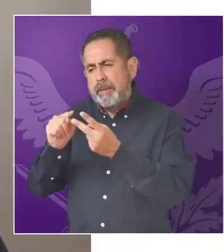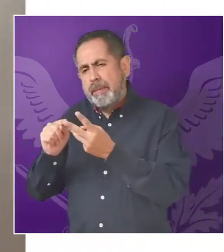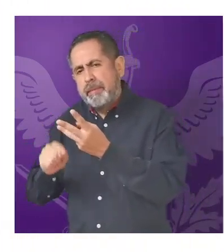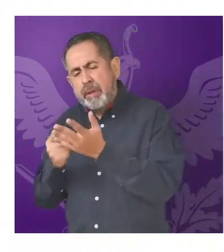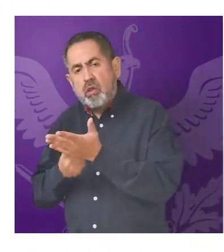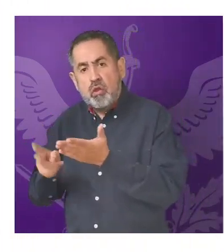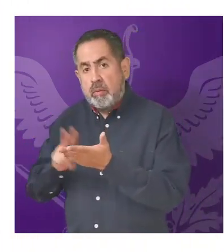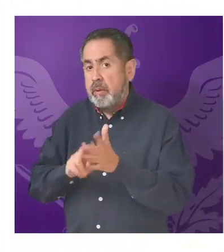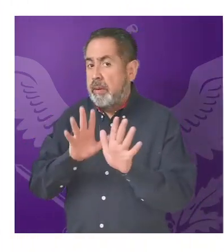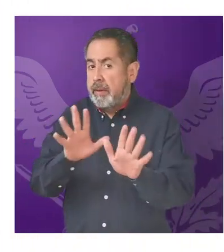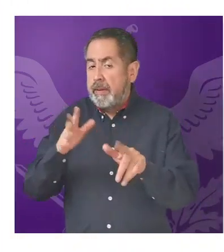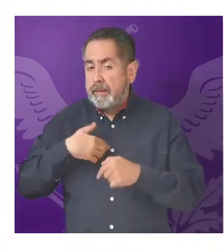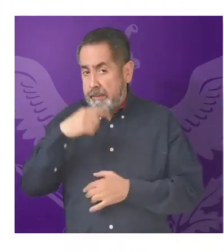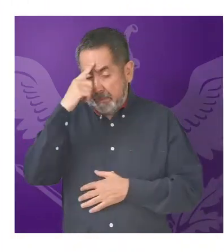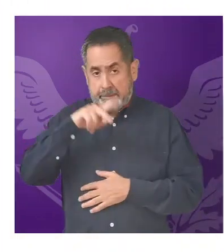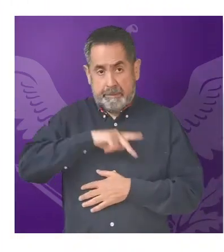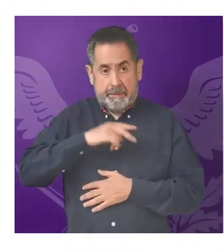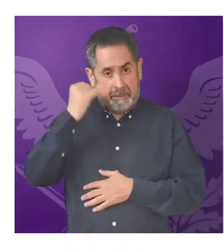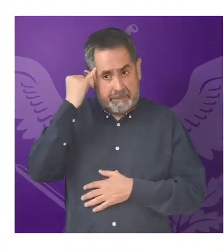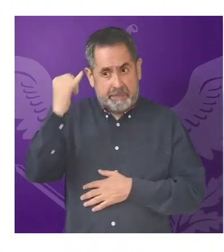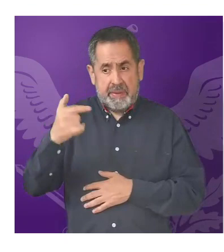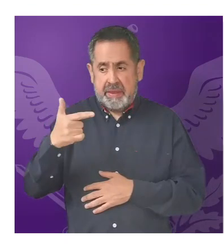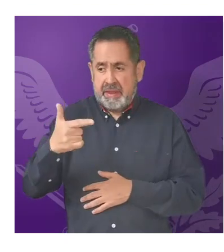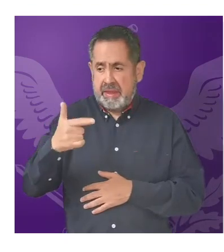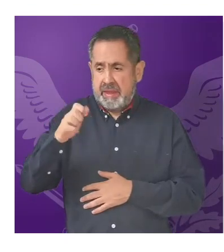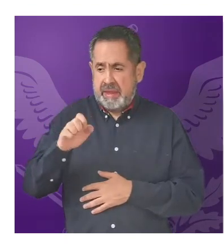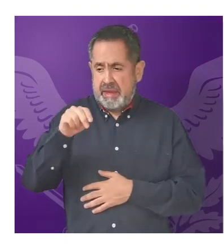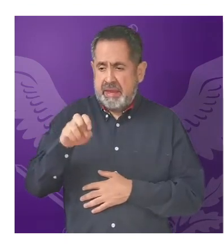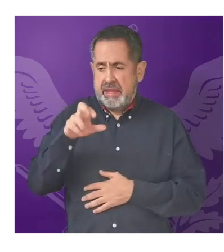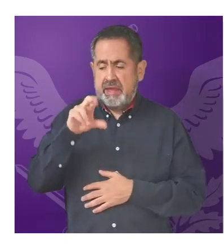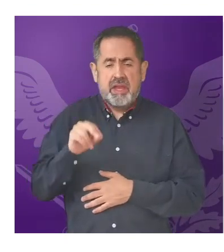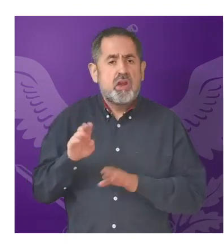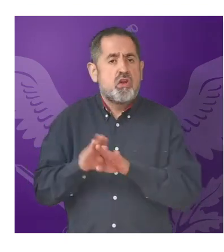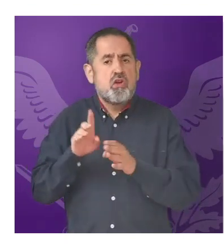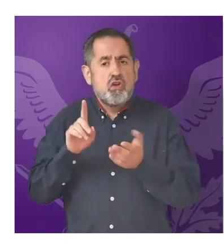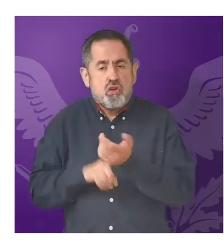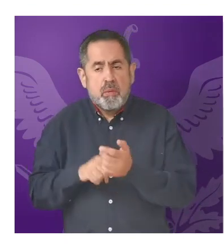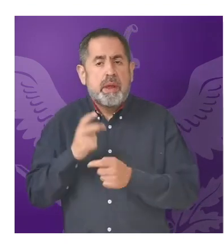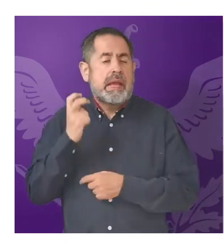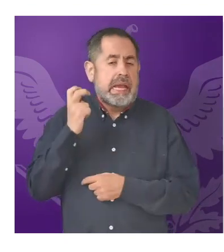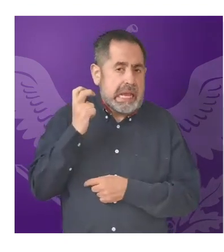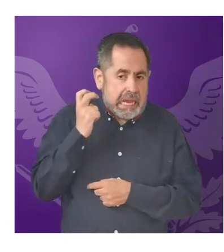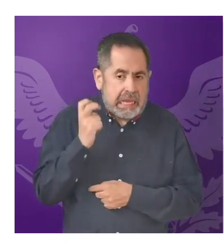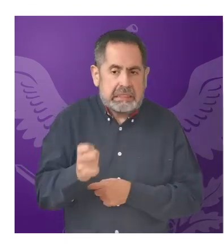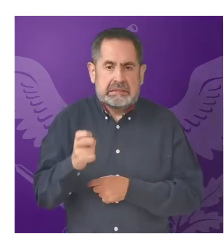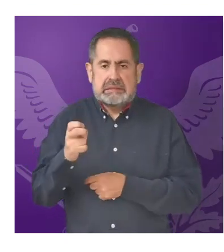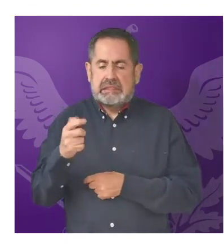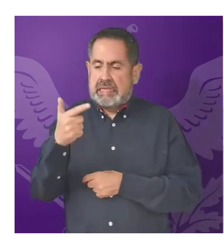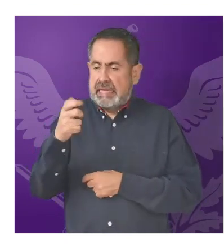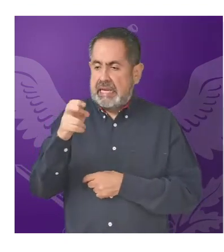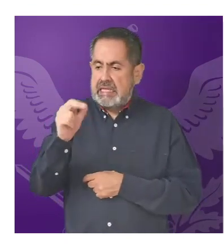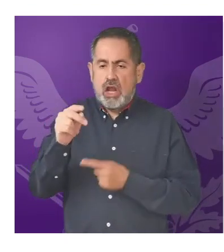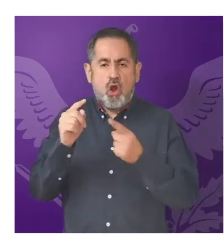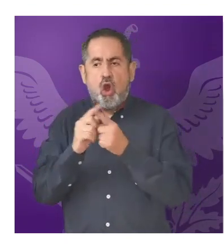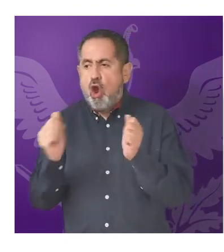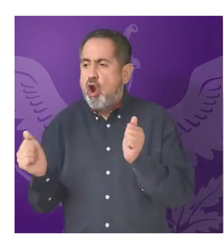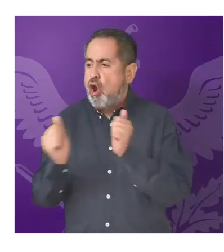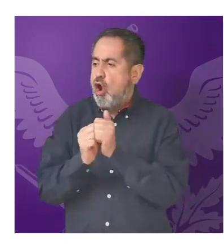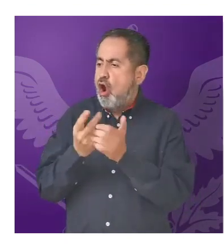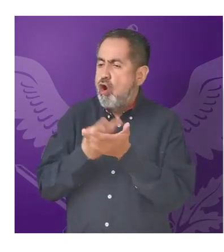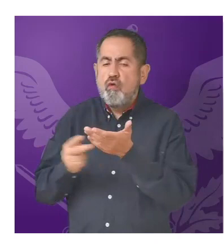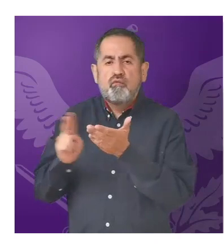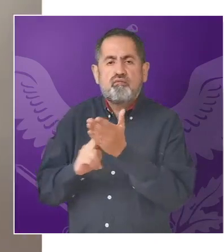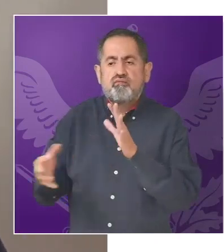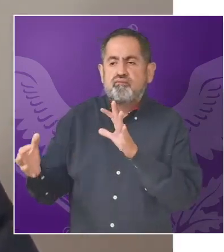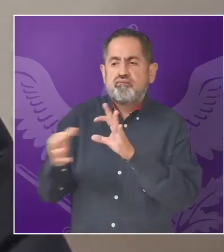a mi consideración, el género es la categoría que transversaliza todos los